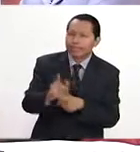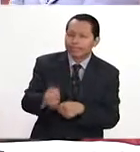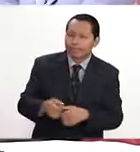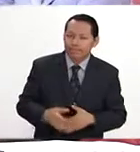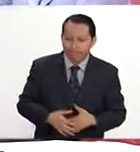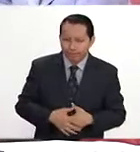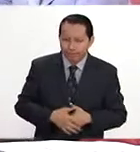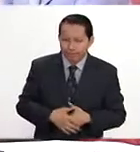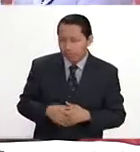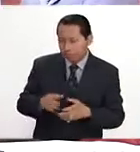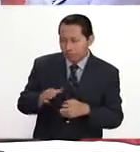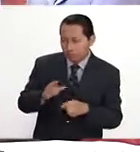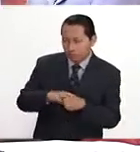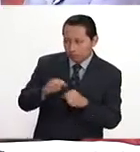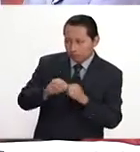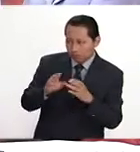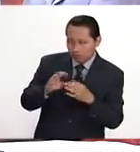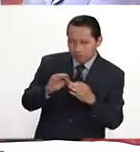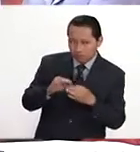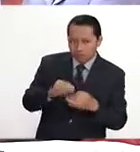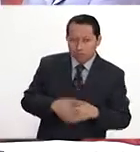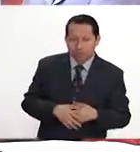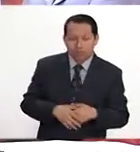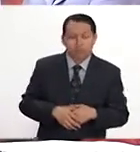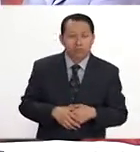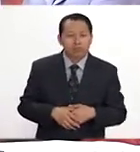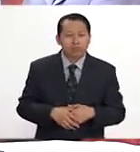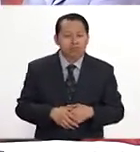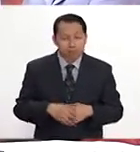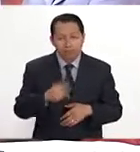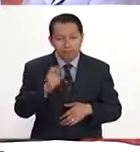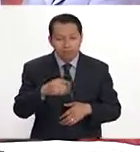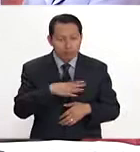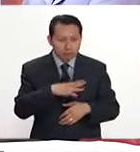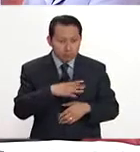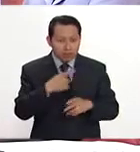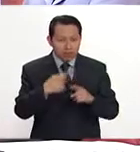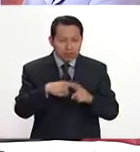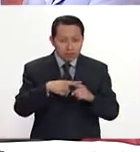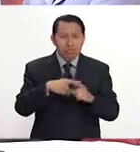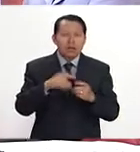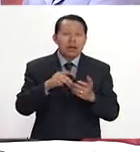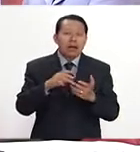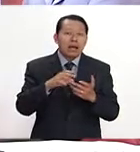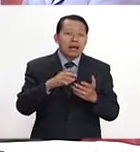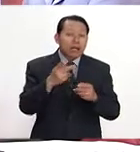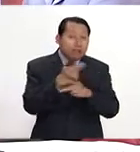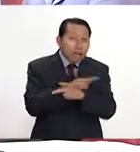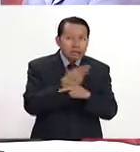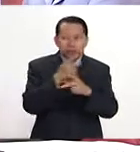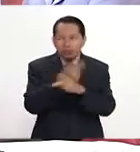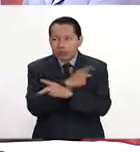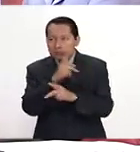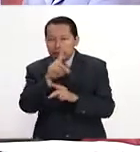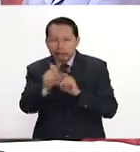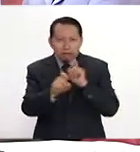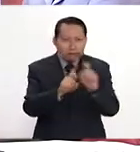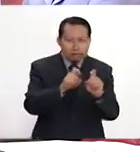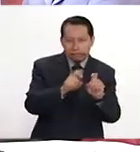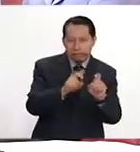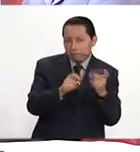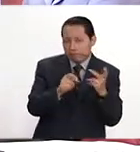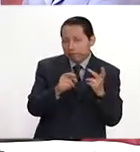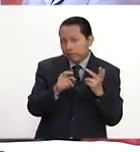Bueno, en términos prácticos. Las implicaciones son muchísimas y el número de escenarios todavía es bastante amplio, pero